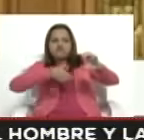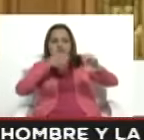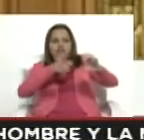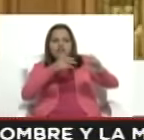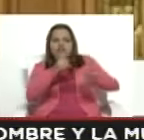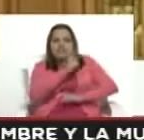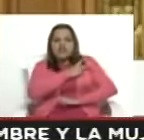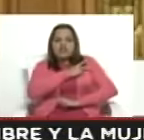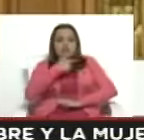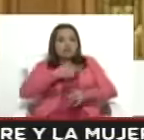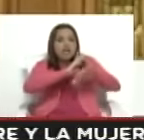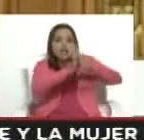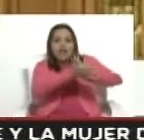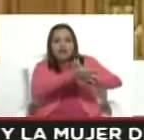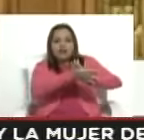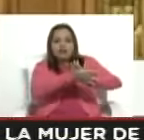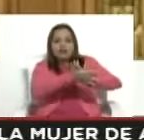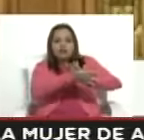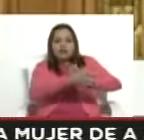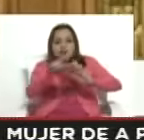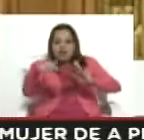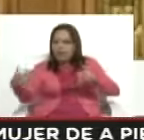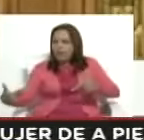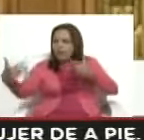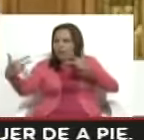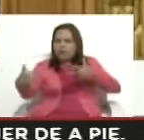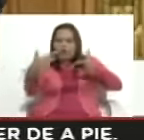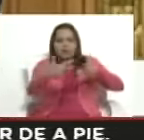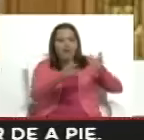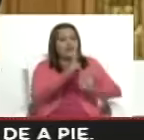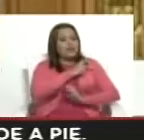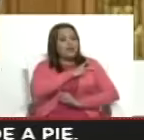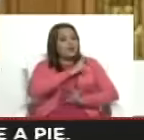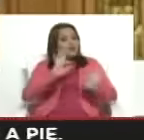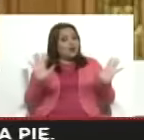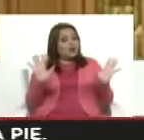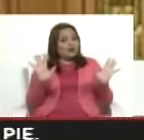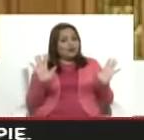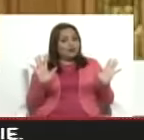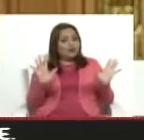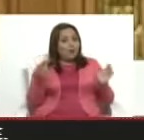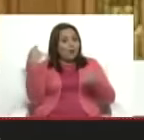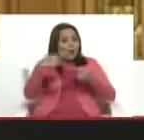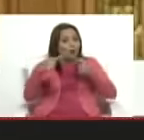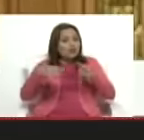Venevisión. Bueno, la señal matriz fue la de Venevisión. Cosas de la vida, ¿ves?